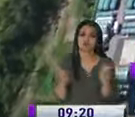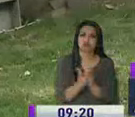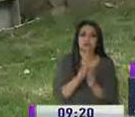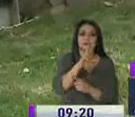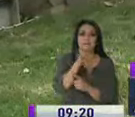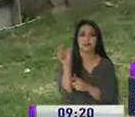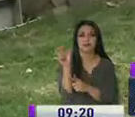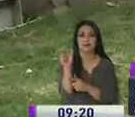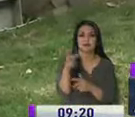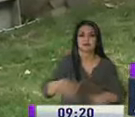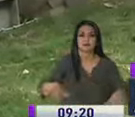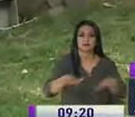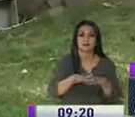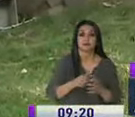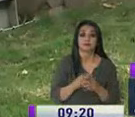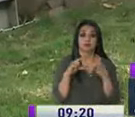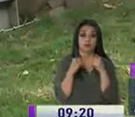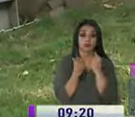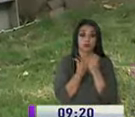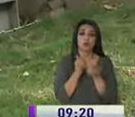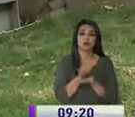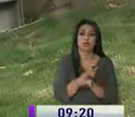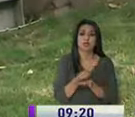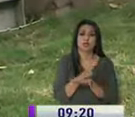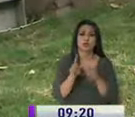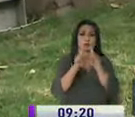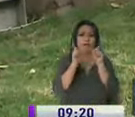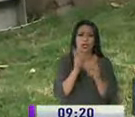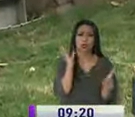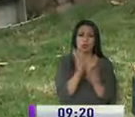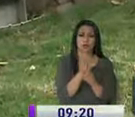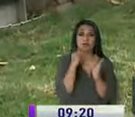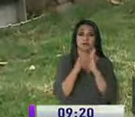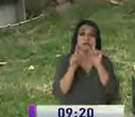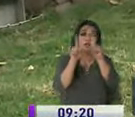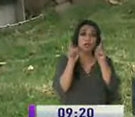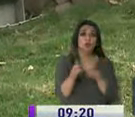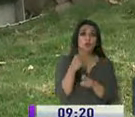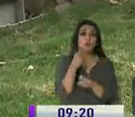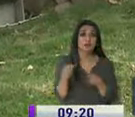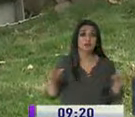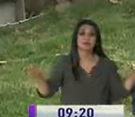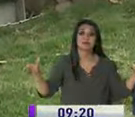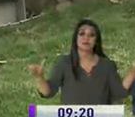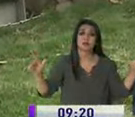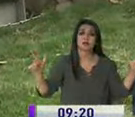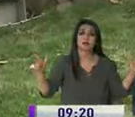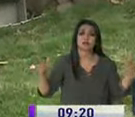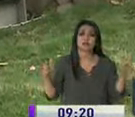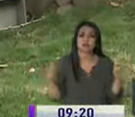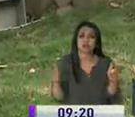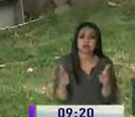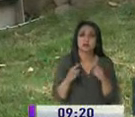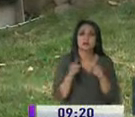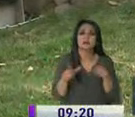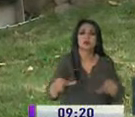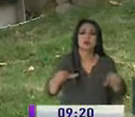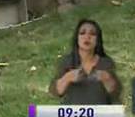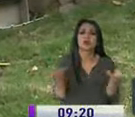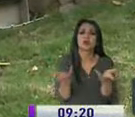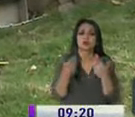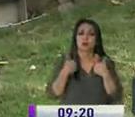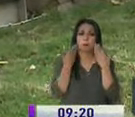hectáreas. Como Yasuní somos muy críticos con la pregunta a la vez. La pregunta habla de una reducción de hectáreas, pero no se dice exactamente en qué parte, ¿no?